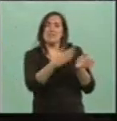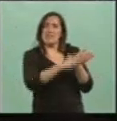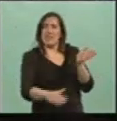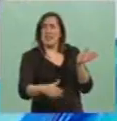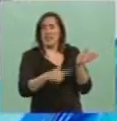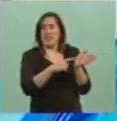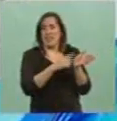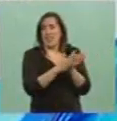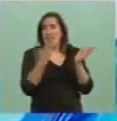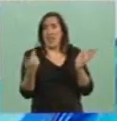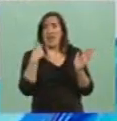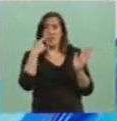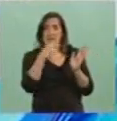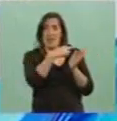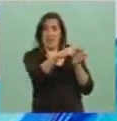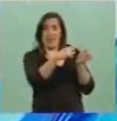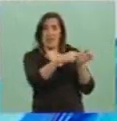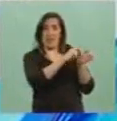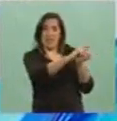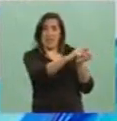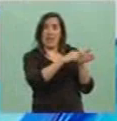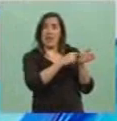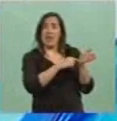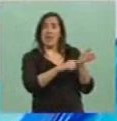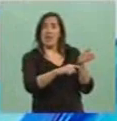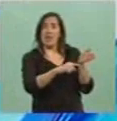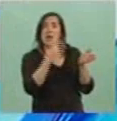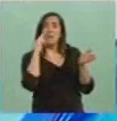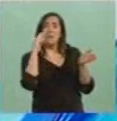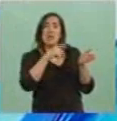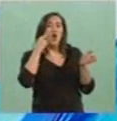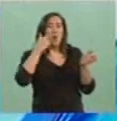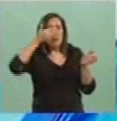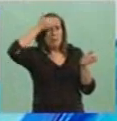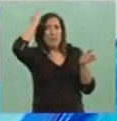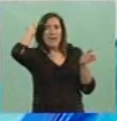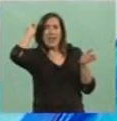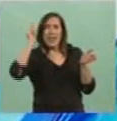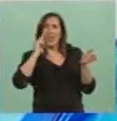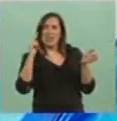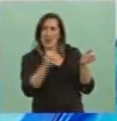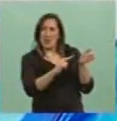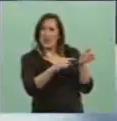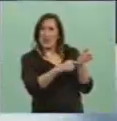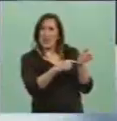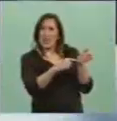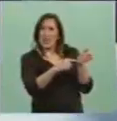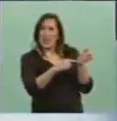vieron. La UE pone bajo tutela a España, miren el pelado ese. Ustedes saben